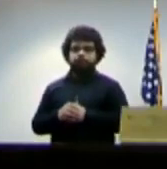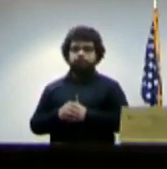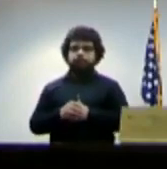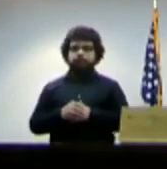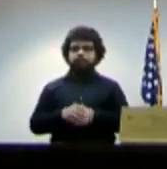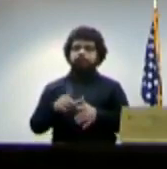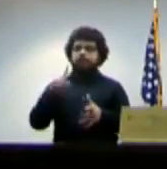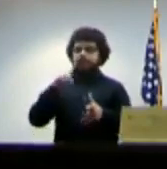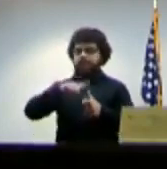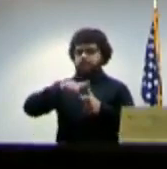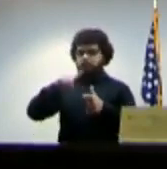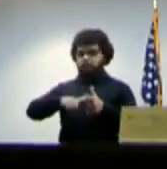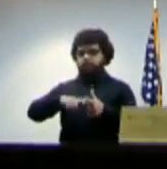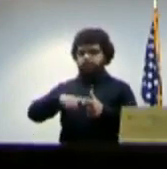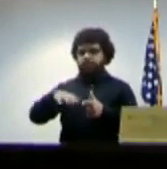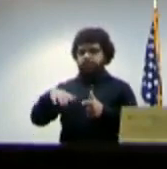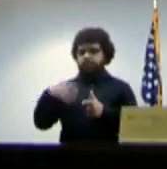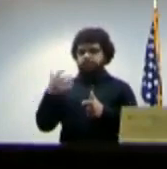Entonces,